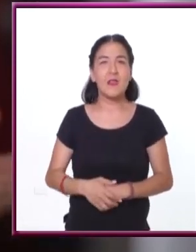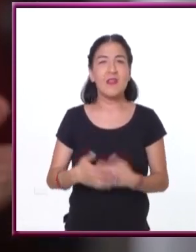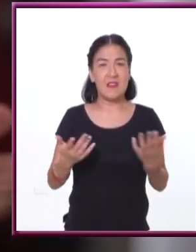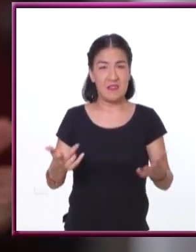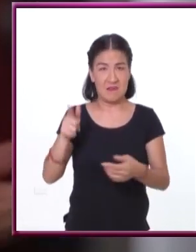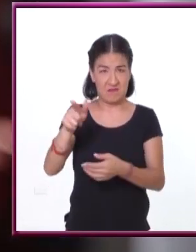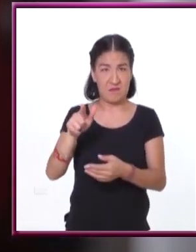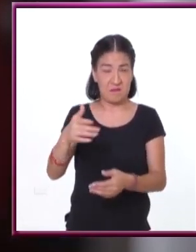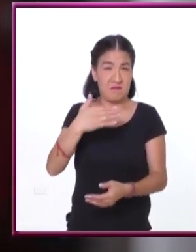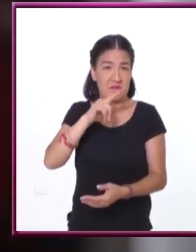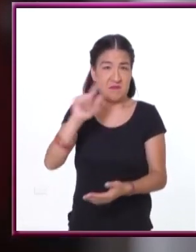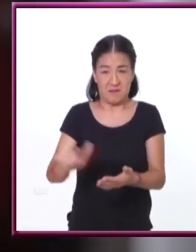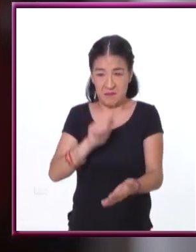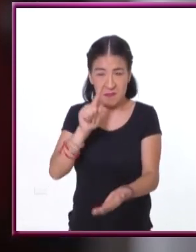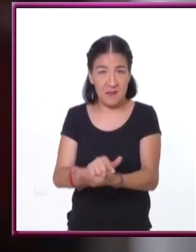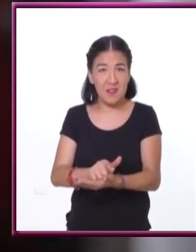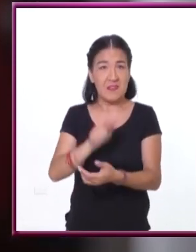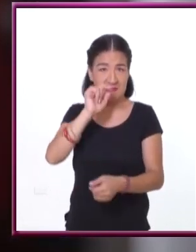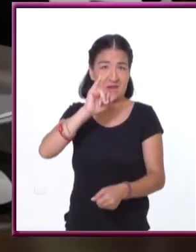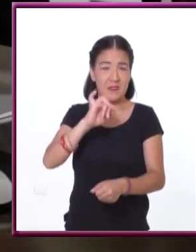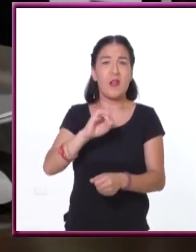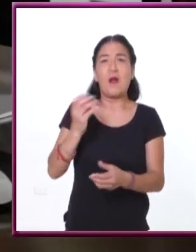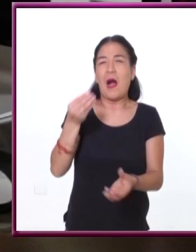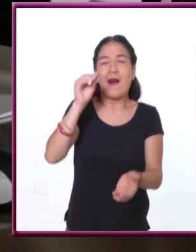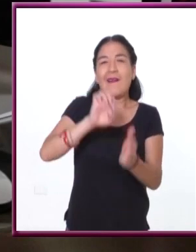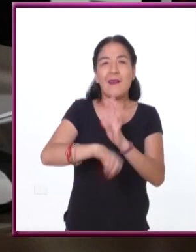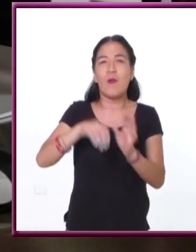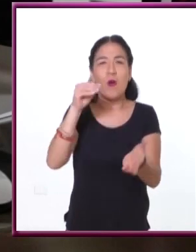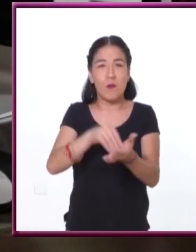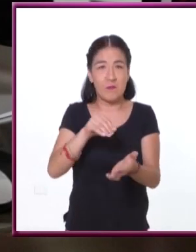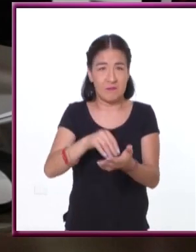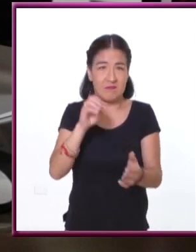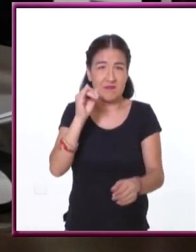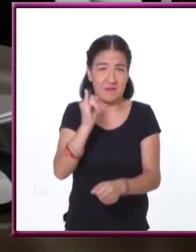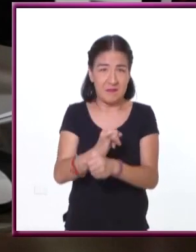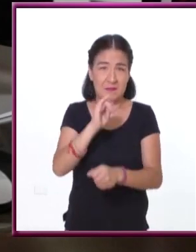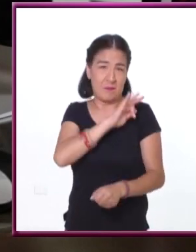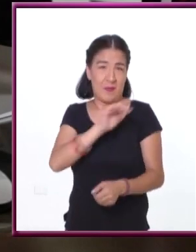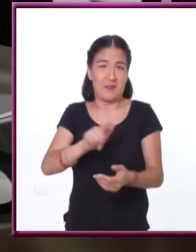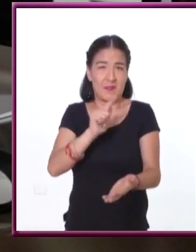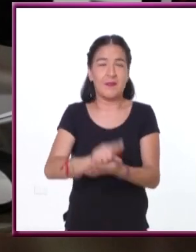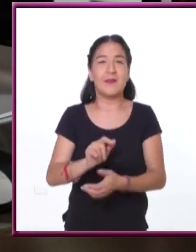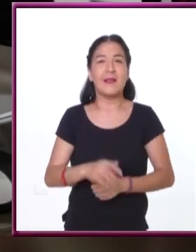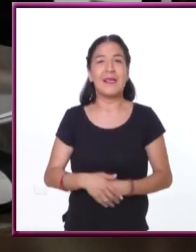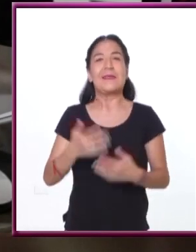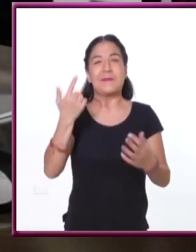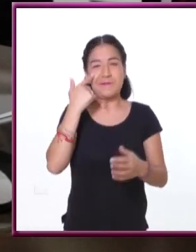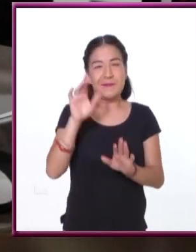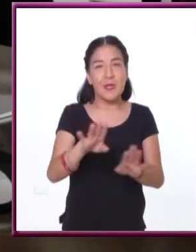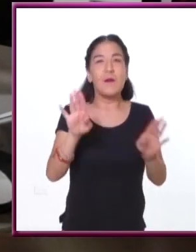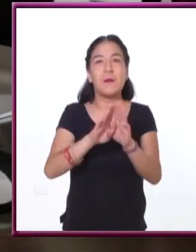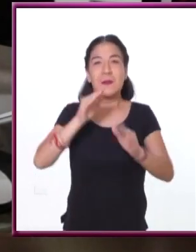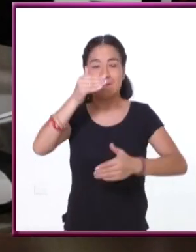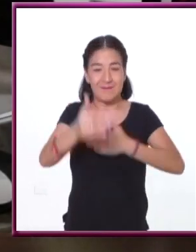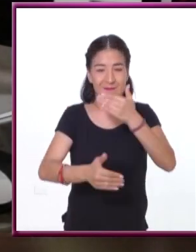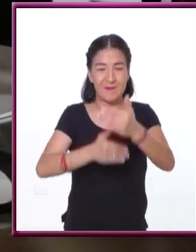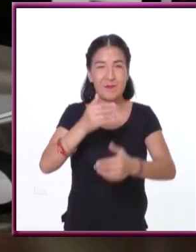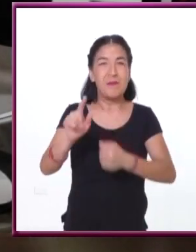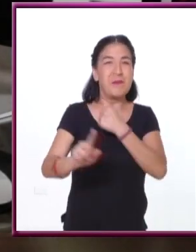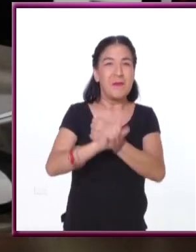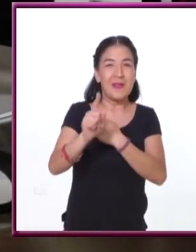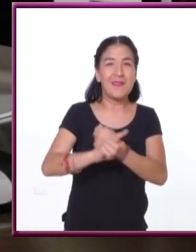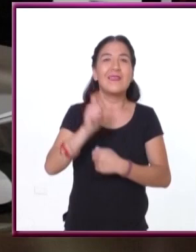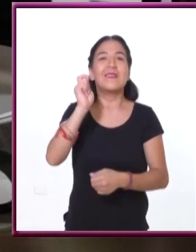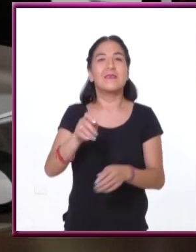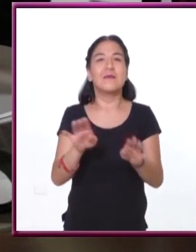¿fue legal en su momento y lo sería actualmente? Mire, el problema de los procesos es que suelen